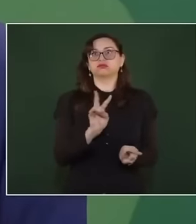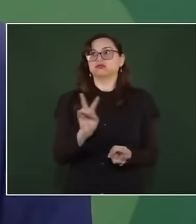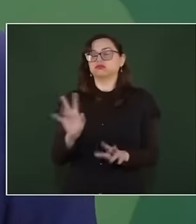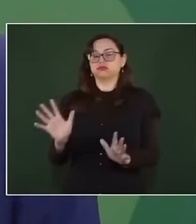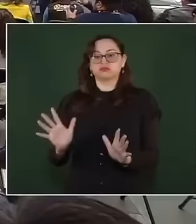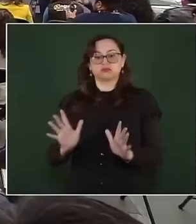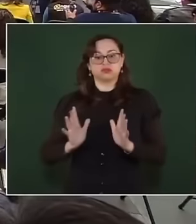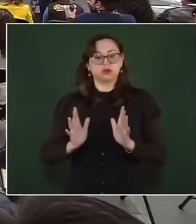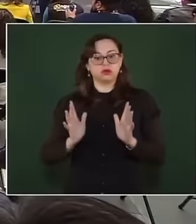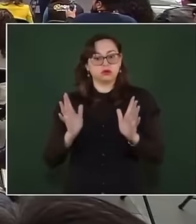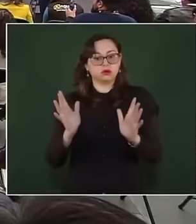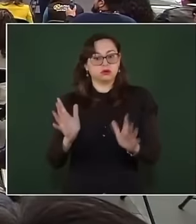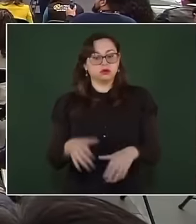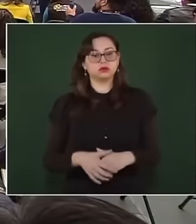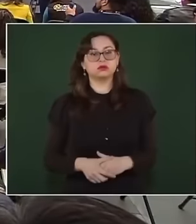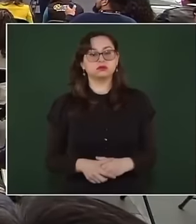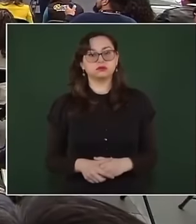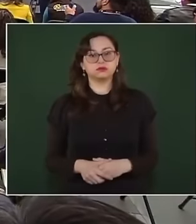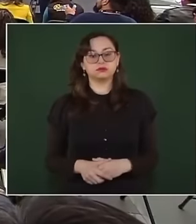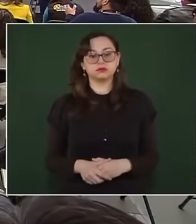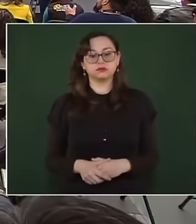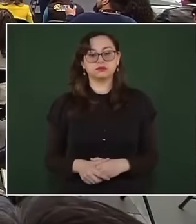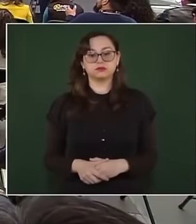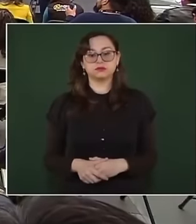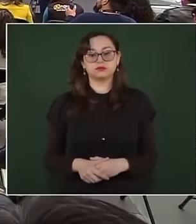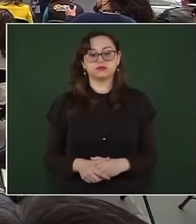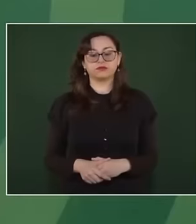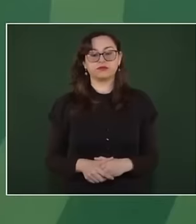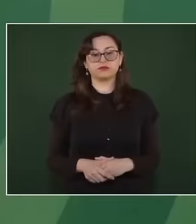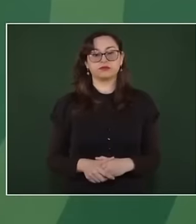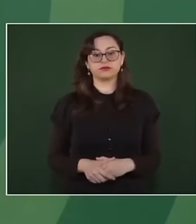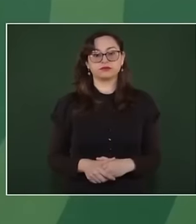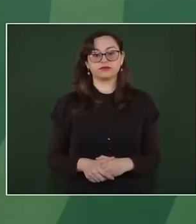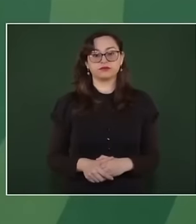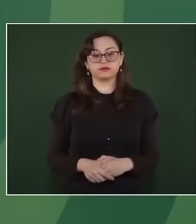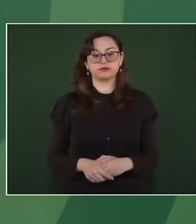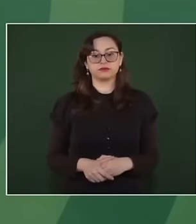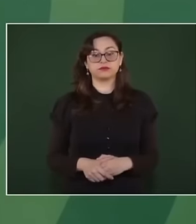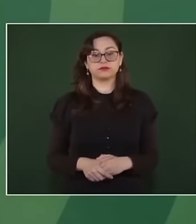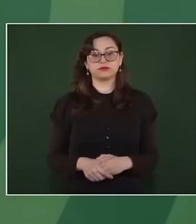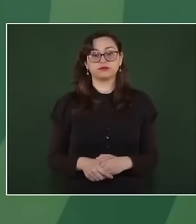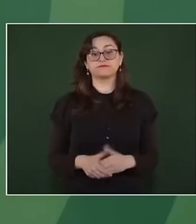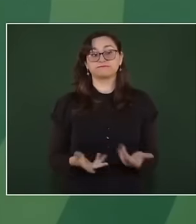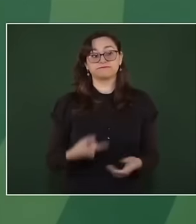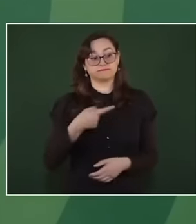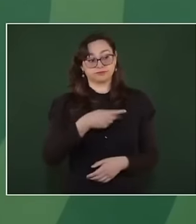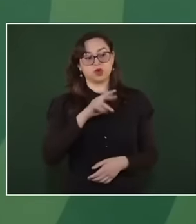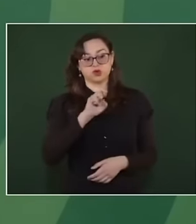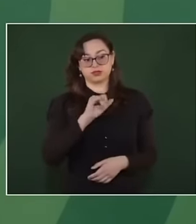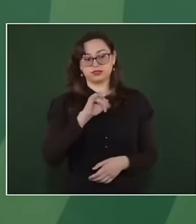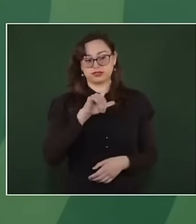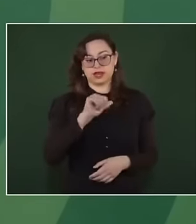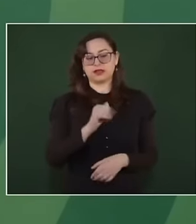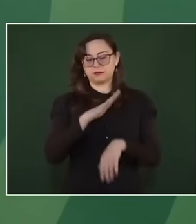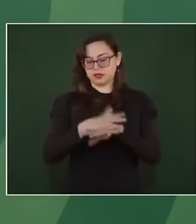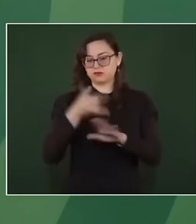es impresionante y todo lo que les va a contar Rosa y